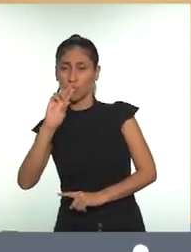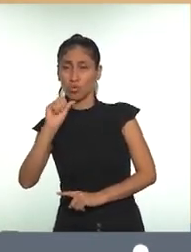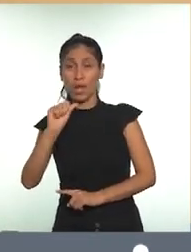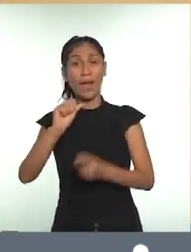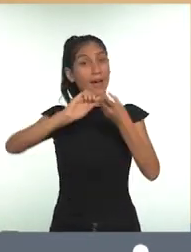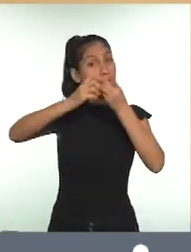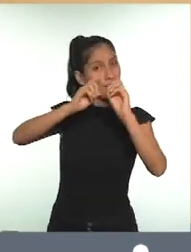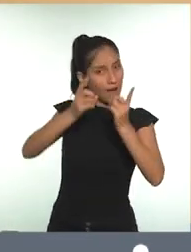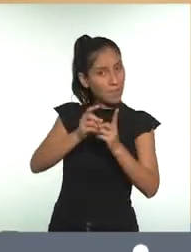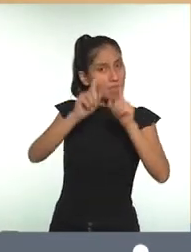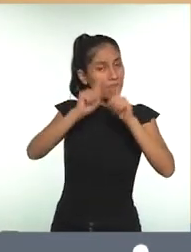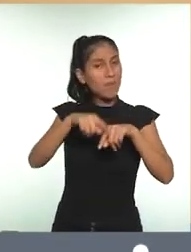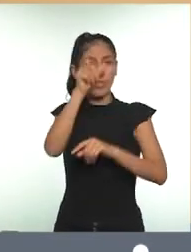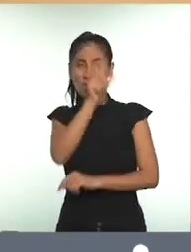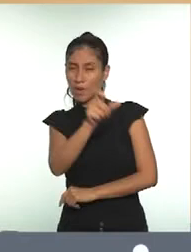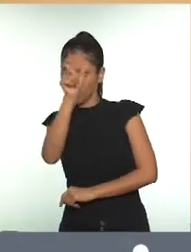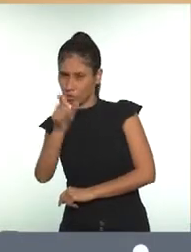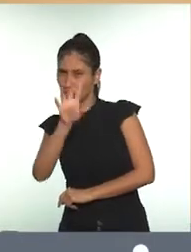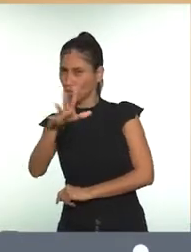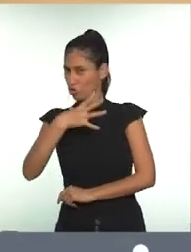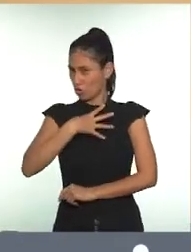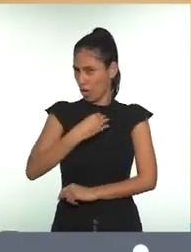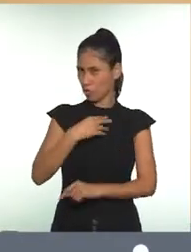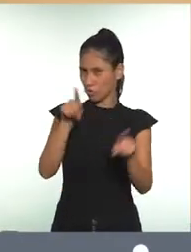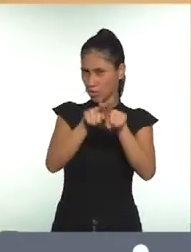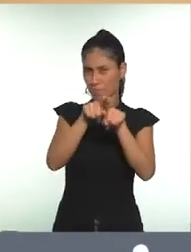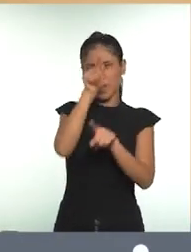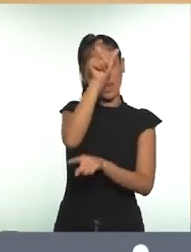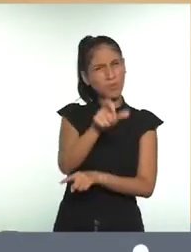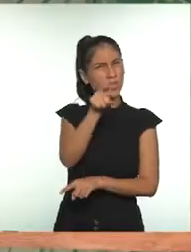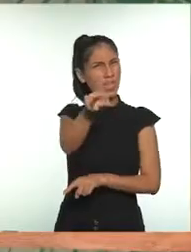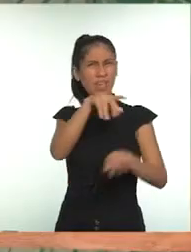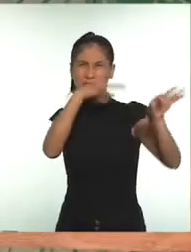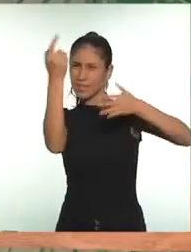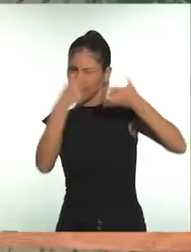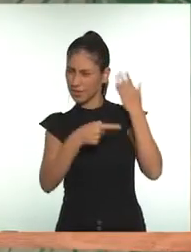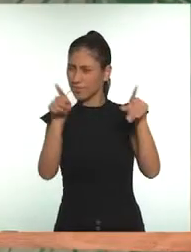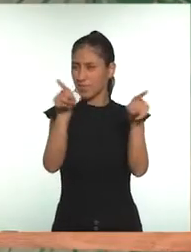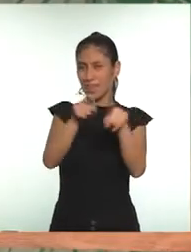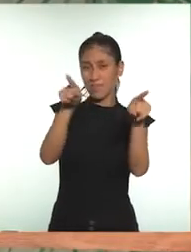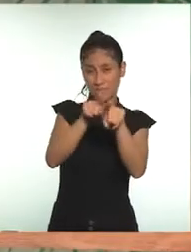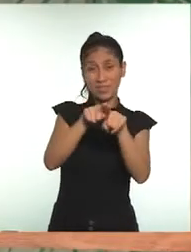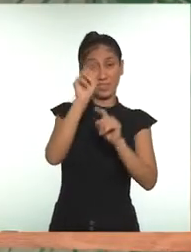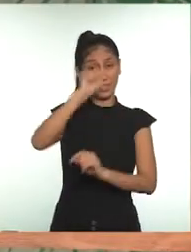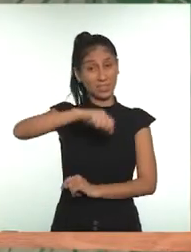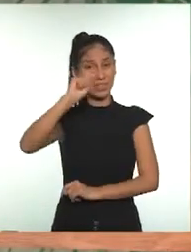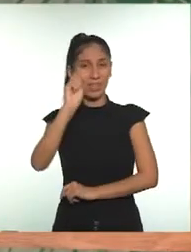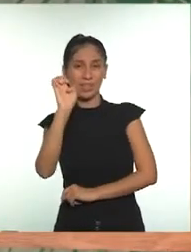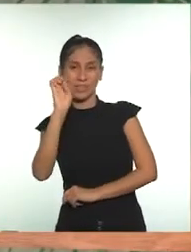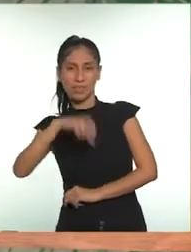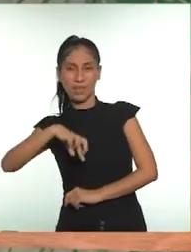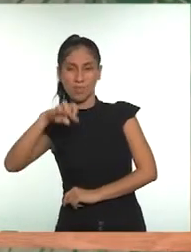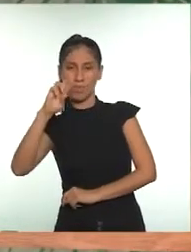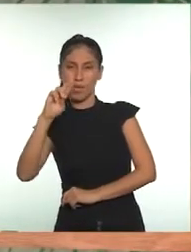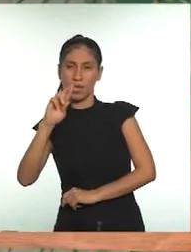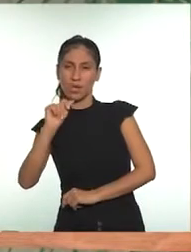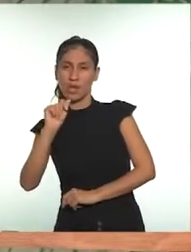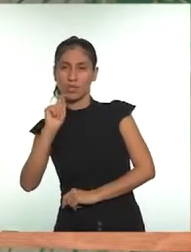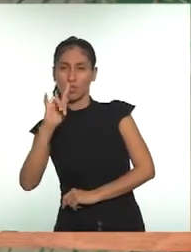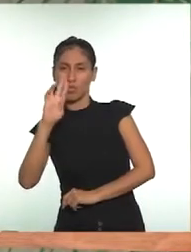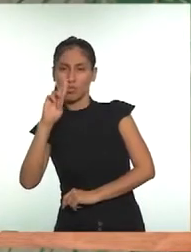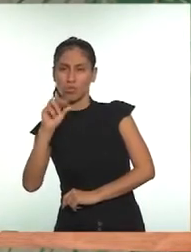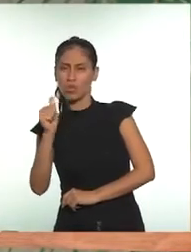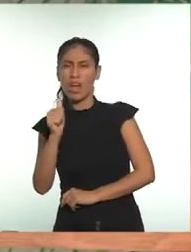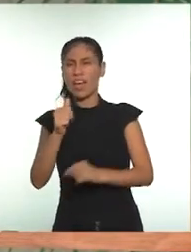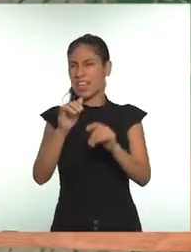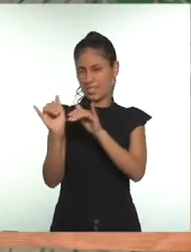persona, la edad, las actividades y el momento del día. Es verdad. La temperatura corporal normal promedio